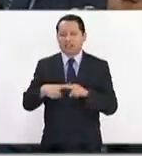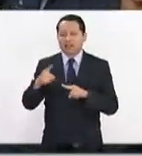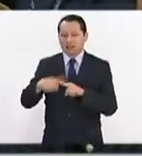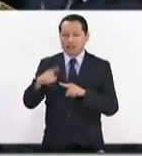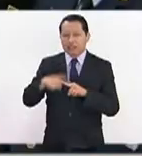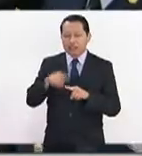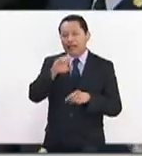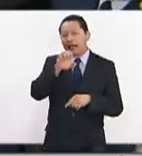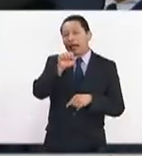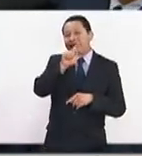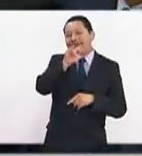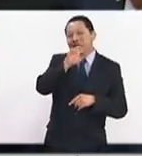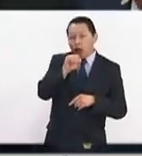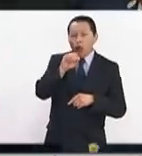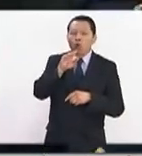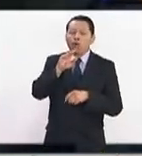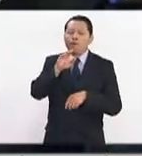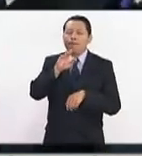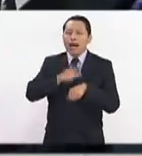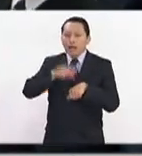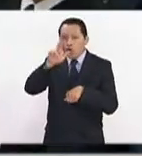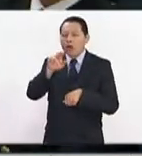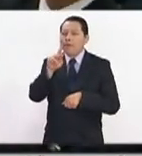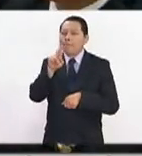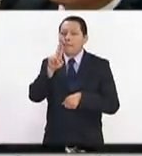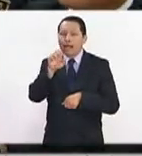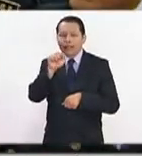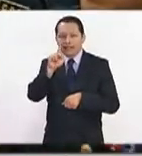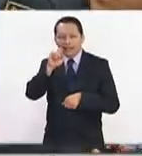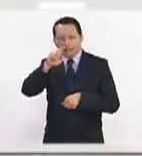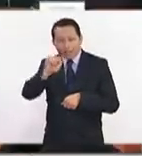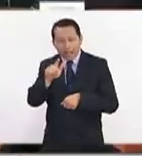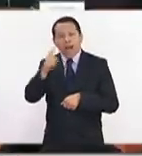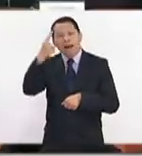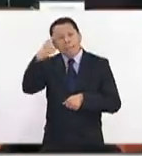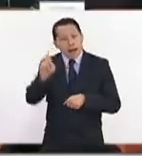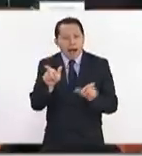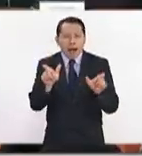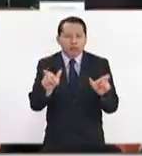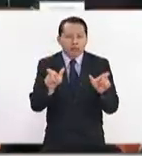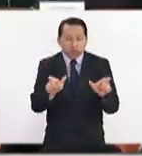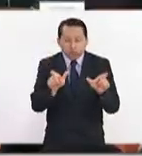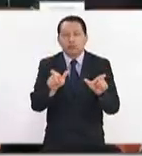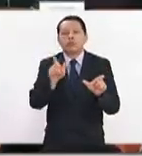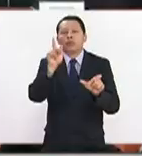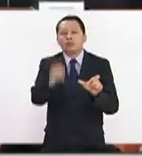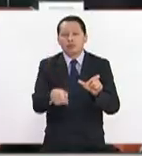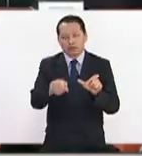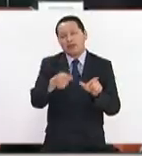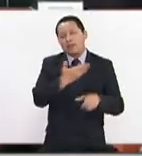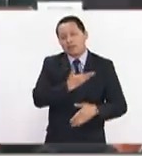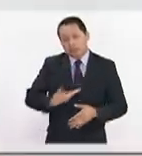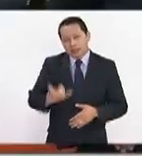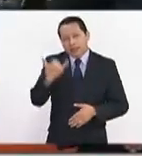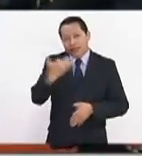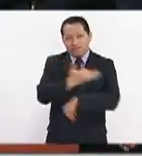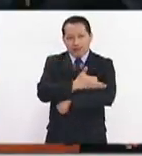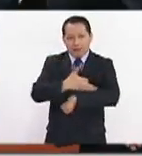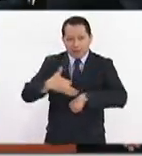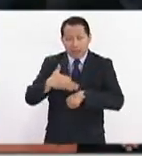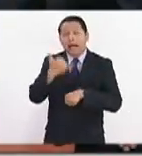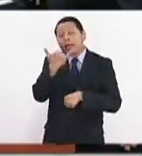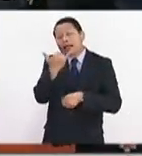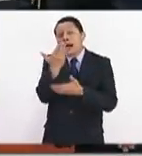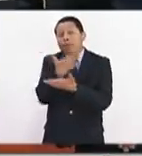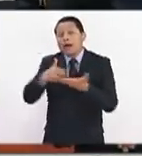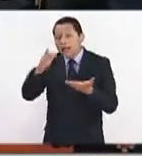que tienen en resguardar la seguridad del Ejecutivo Federal y de su familia y destacó su labor ante la emergencia que representaron los sismos del